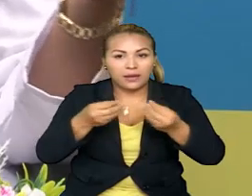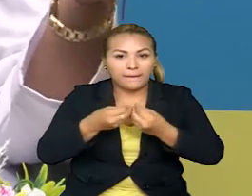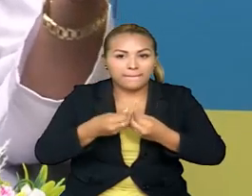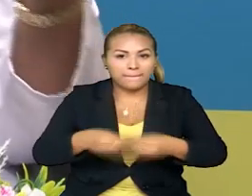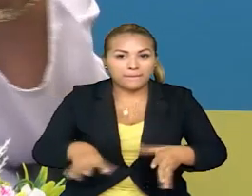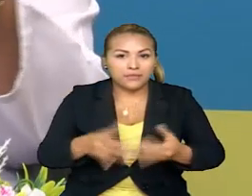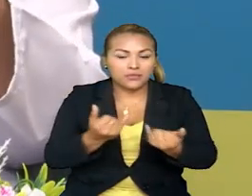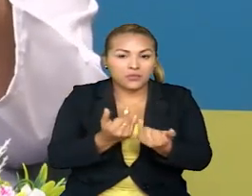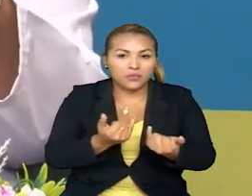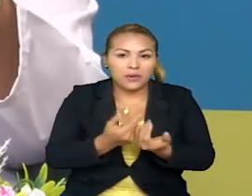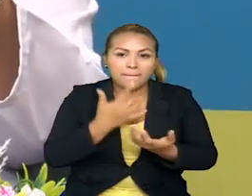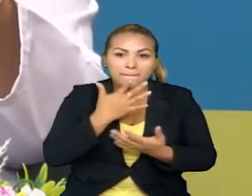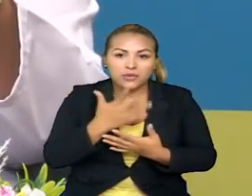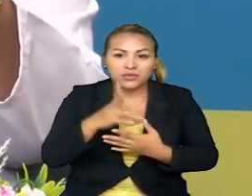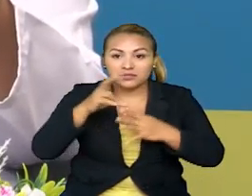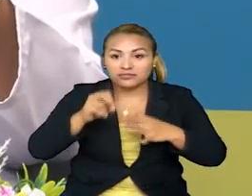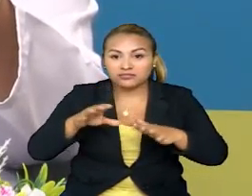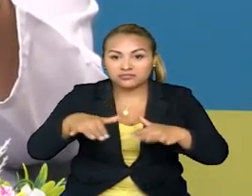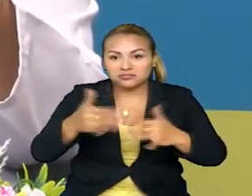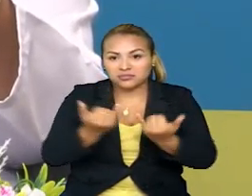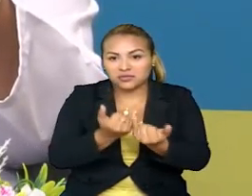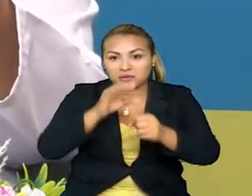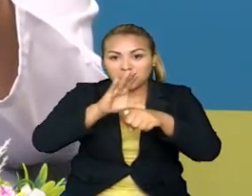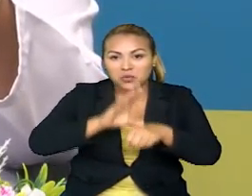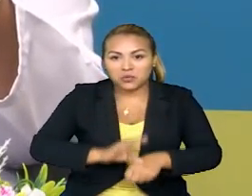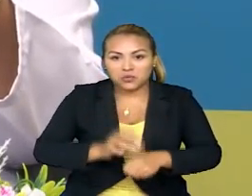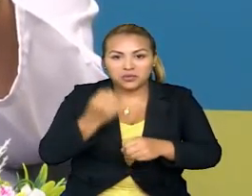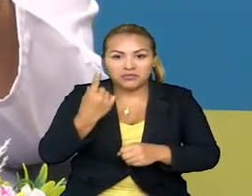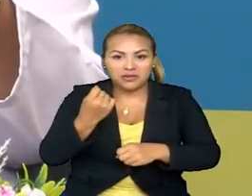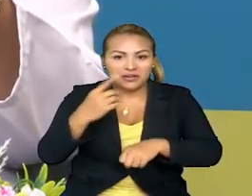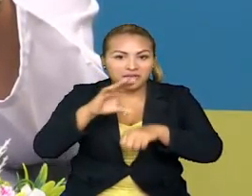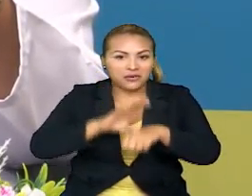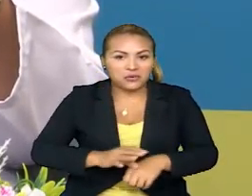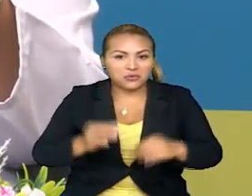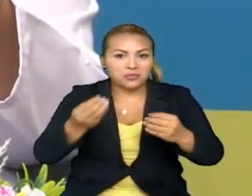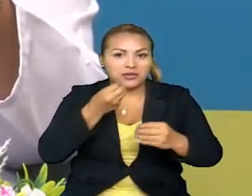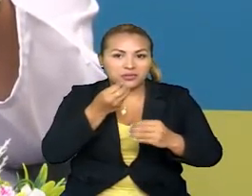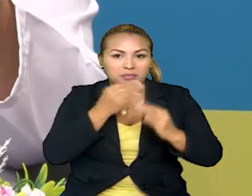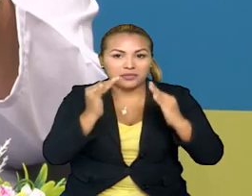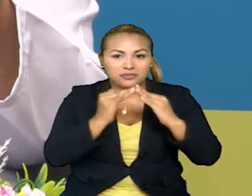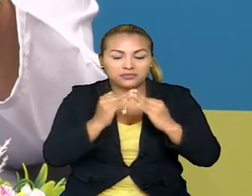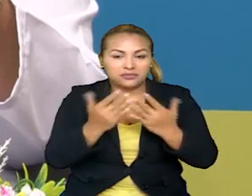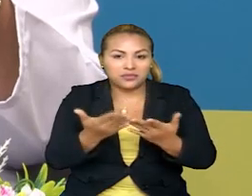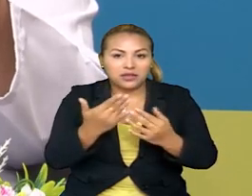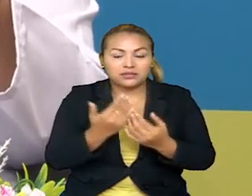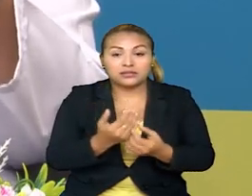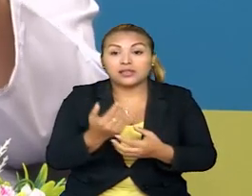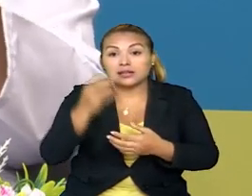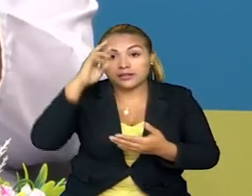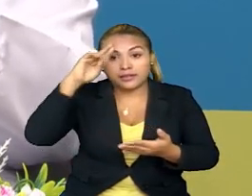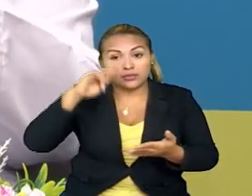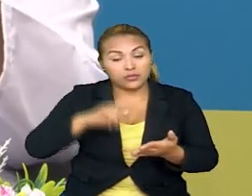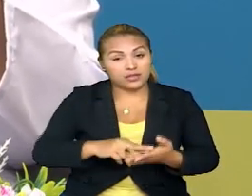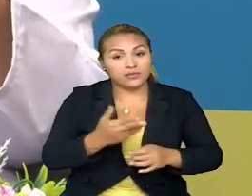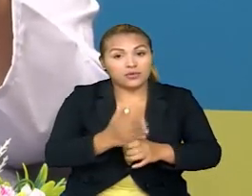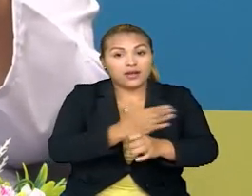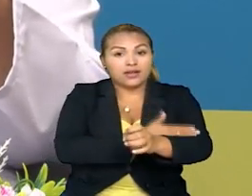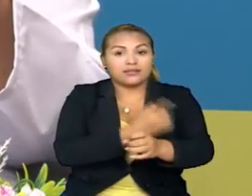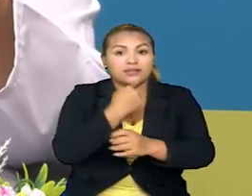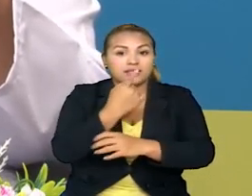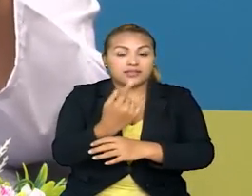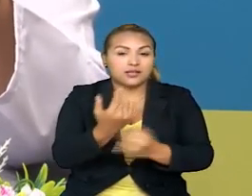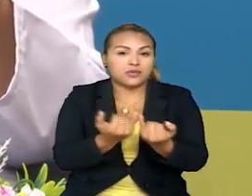está el hábito alimenticio los estilos de vida saludable vienen a formar el eje de la buena salud recordemos como dijimos al principio de